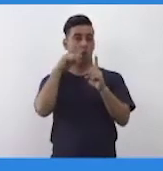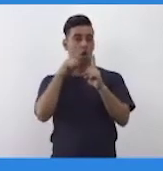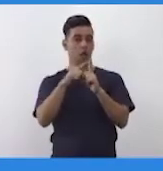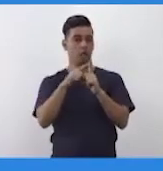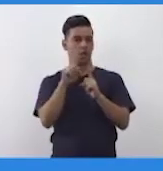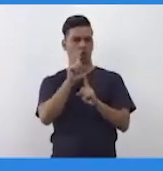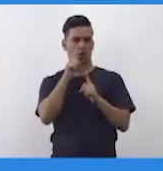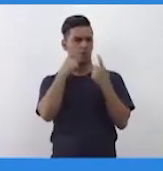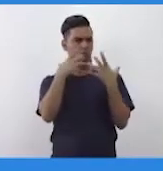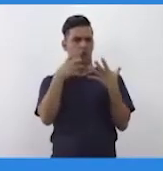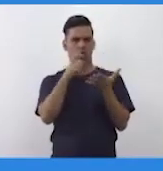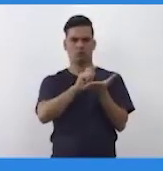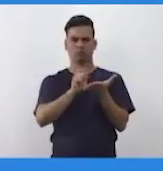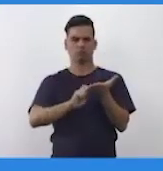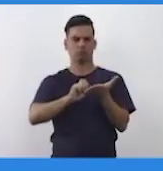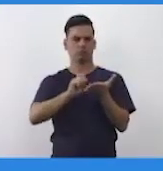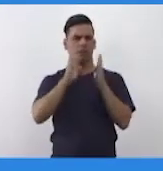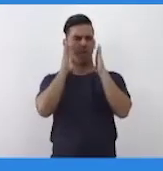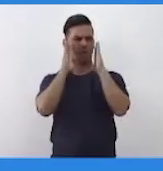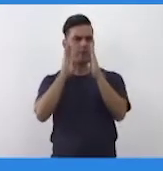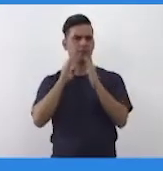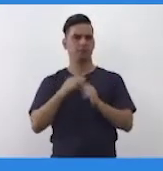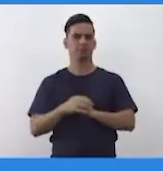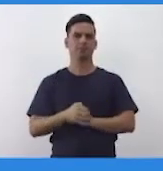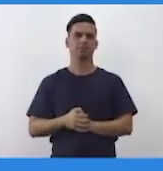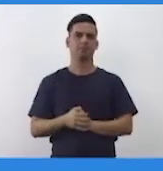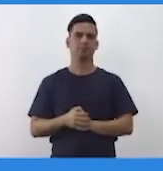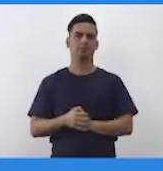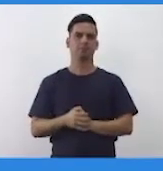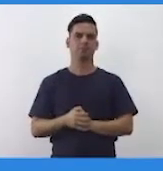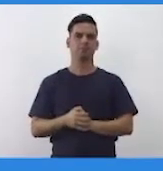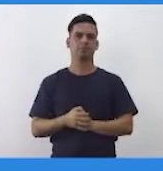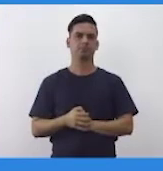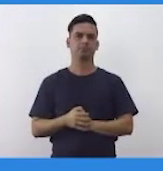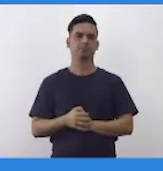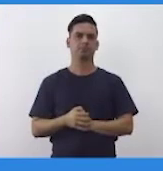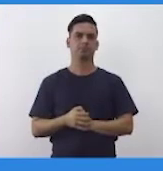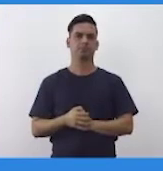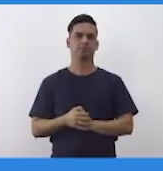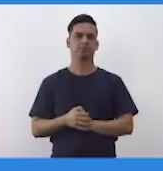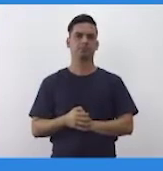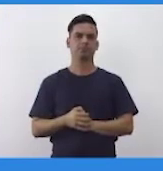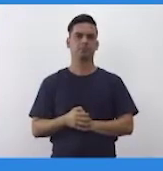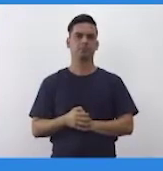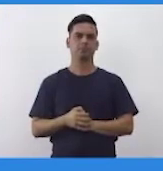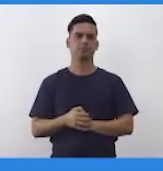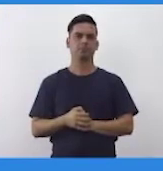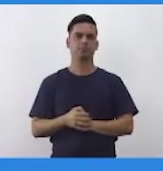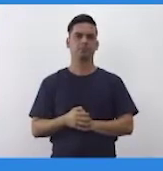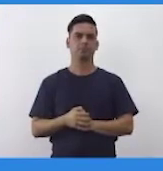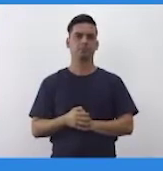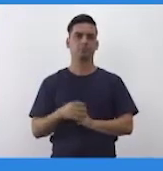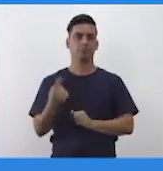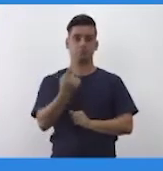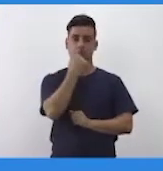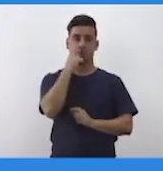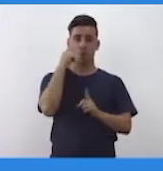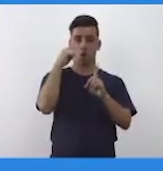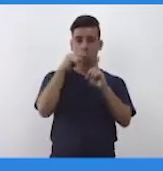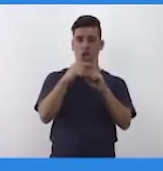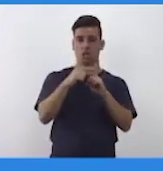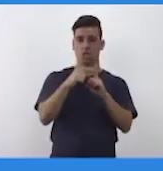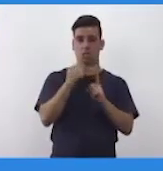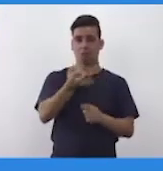copies, escúchame. Como bien aparece en pantalla, el primer objetivo está dirigido a argumentar